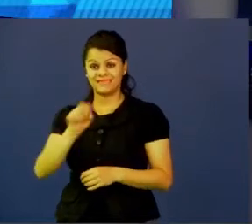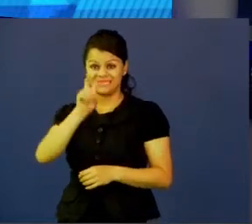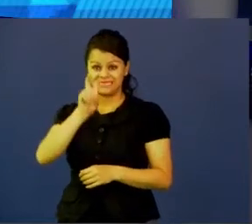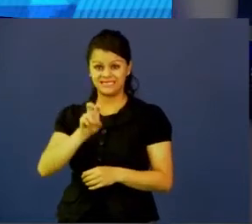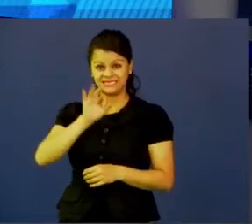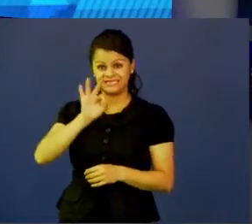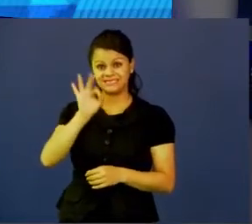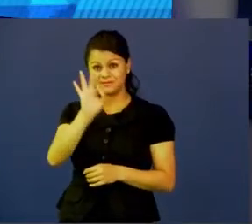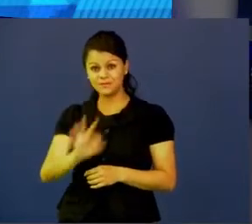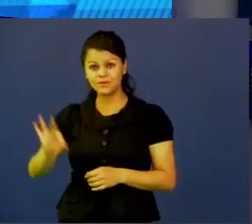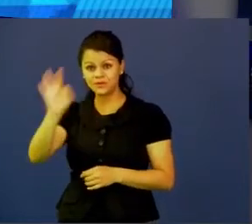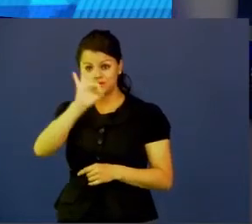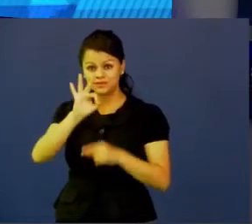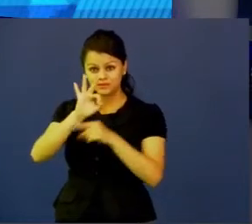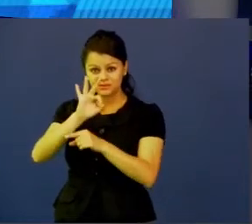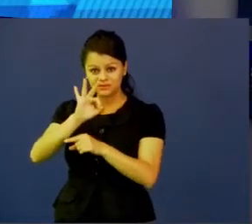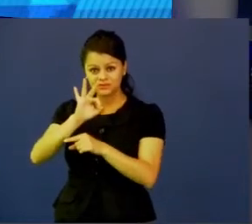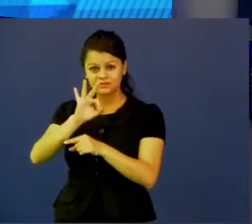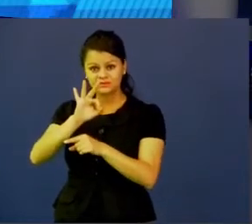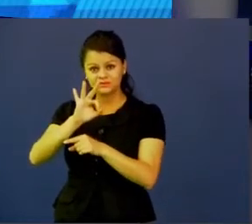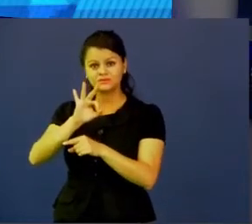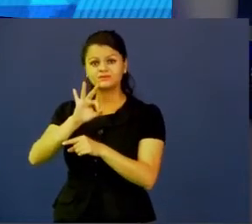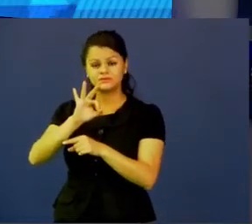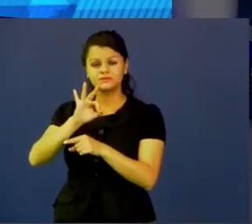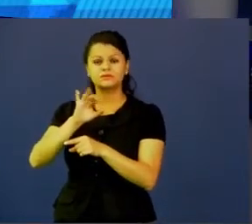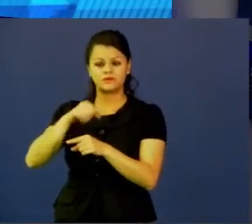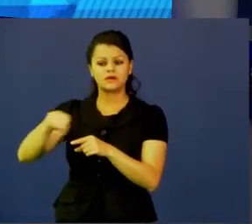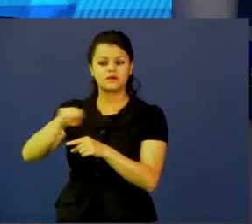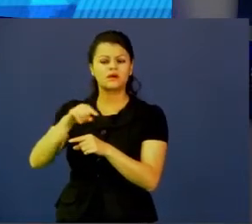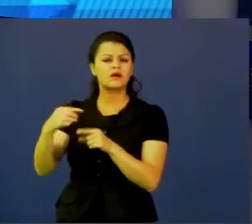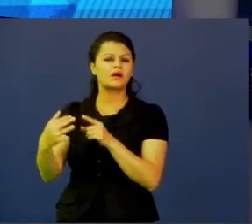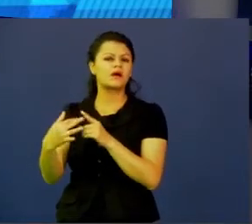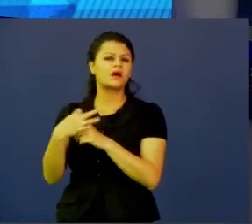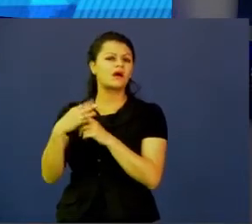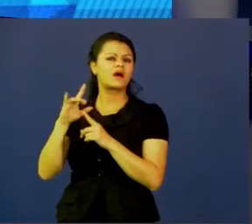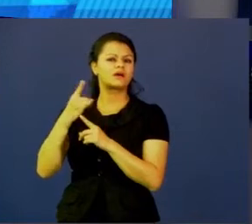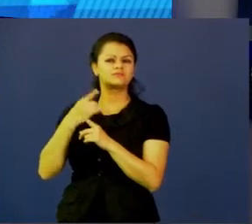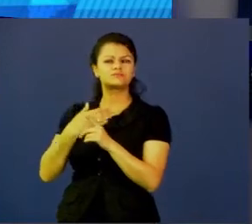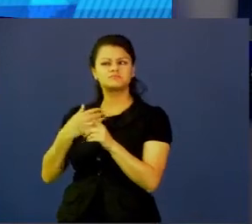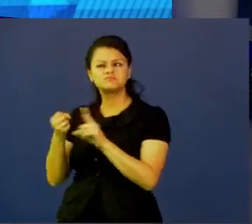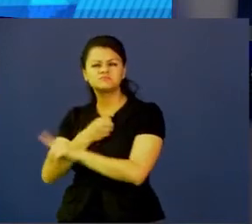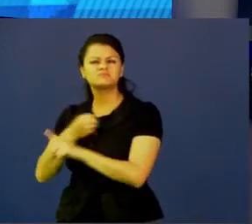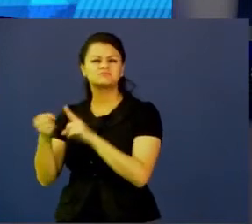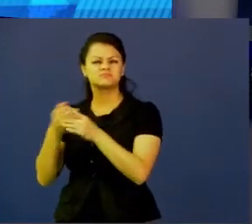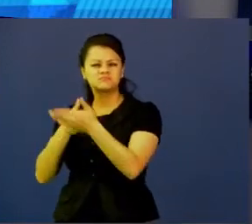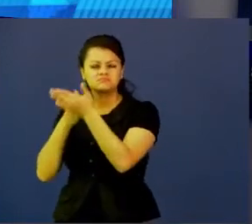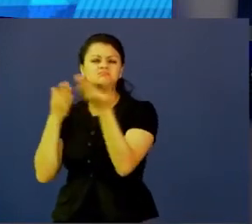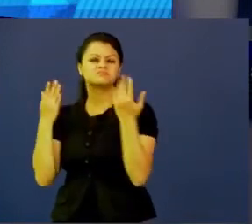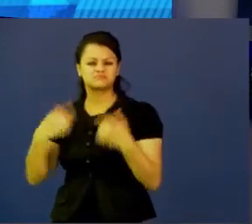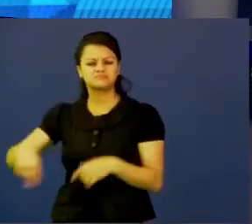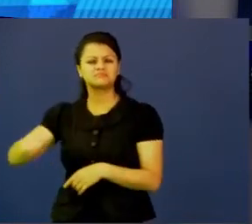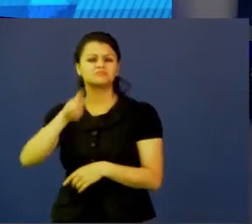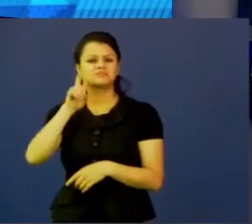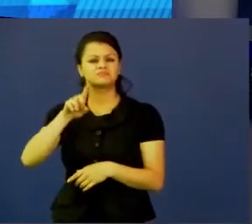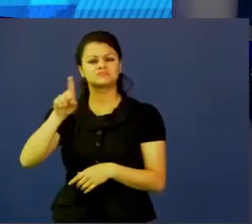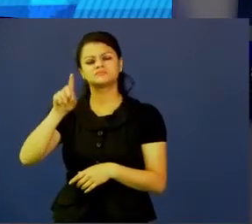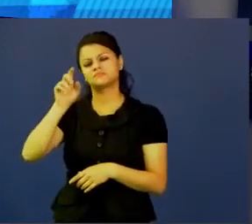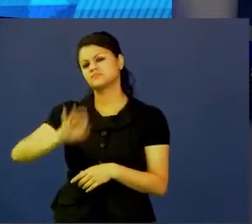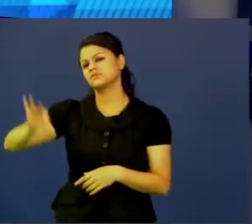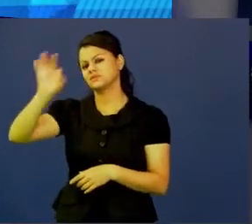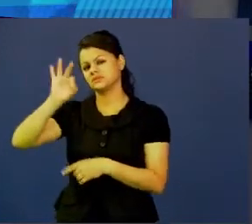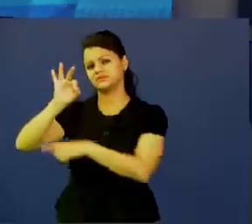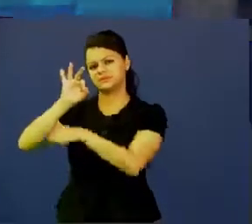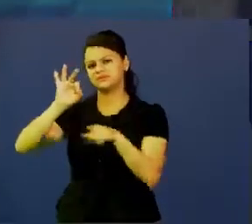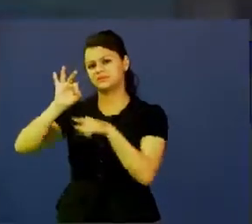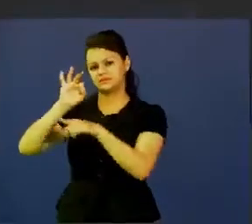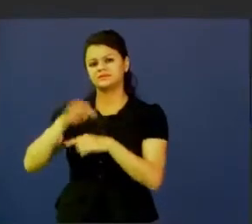han estado expuestas a algún tipo de violencia online. Eso es un dato aterrador, que tampoco es muy diferente al que